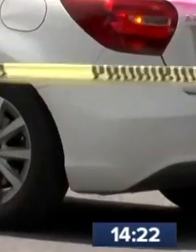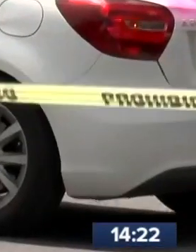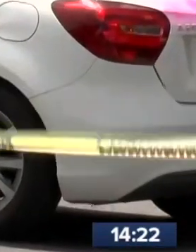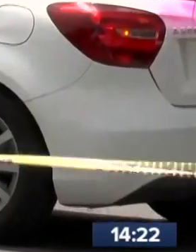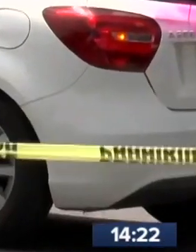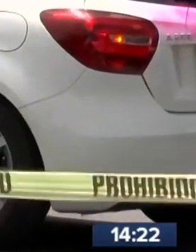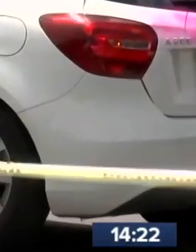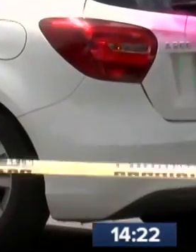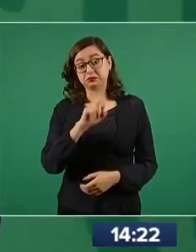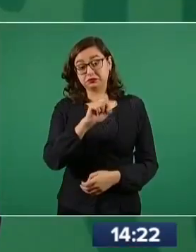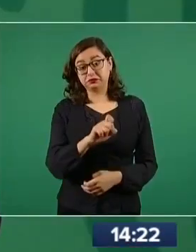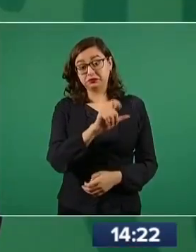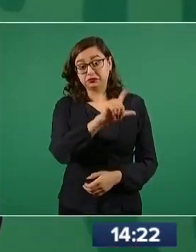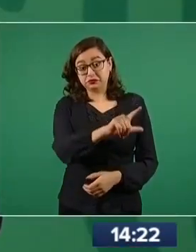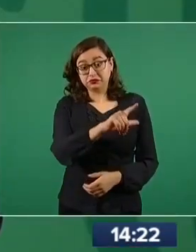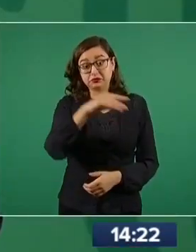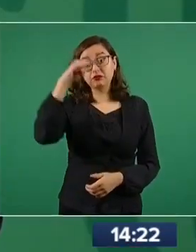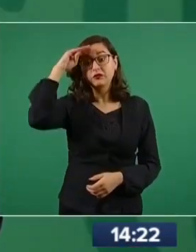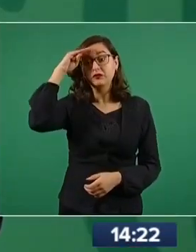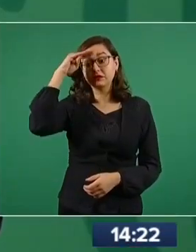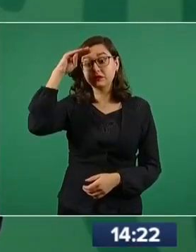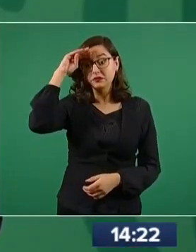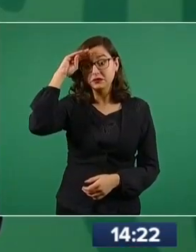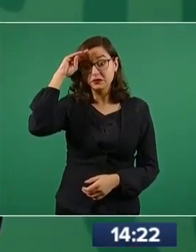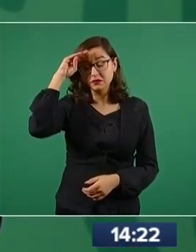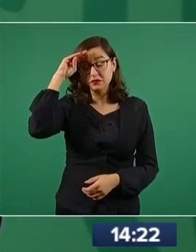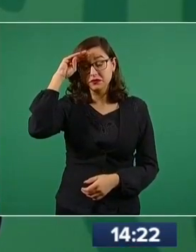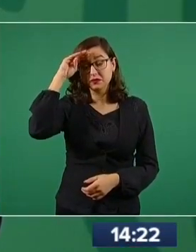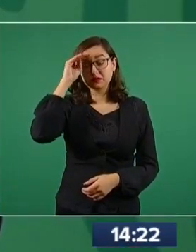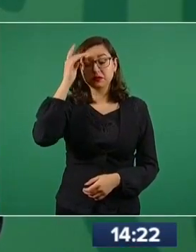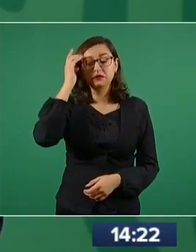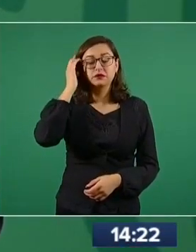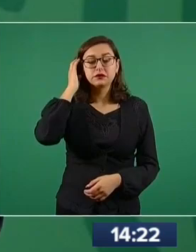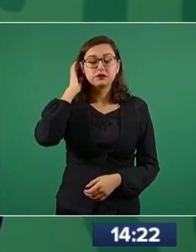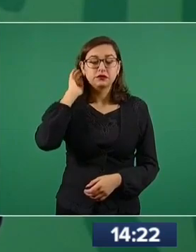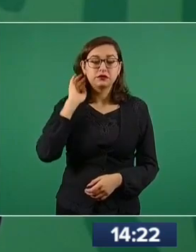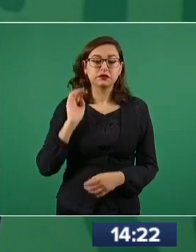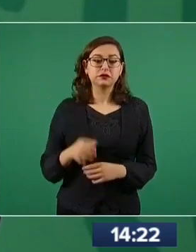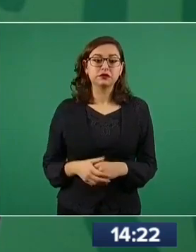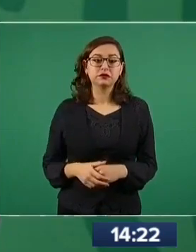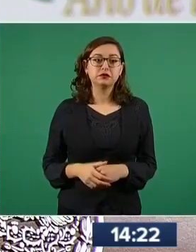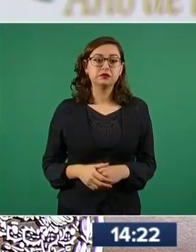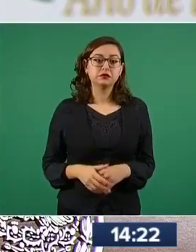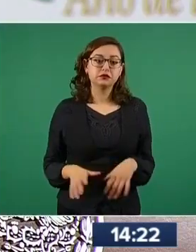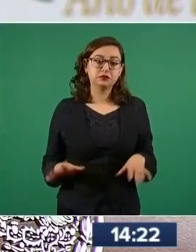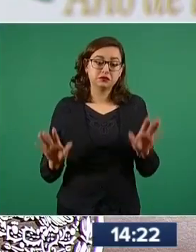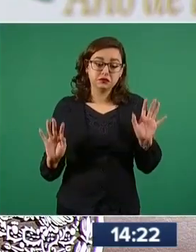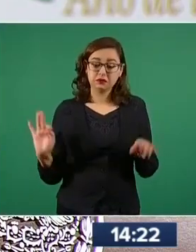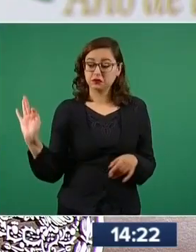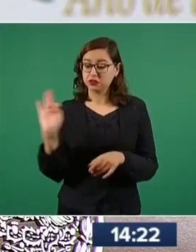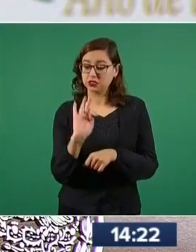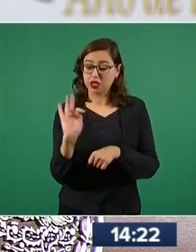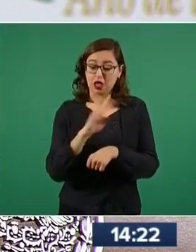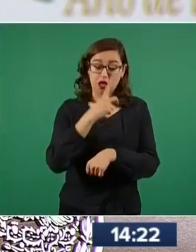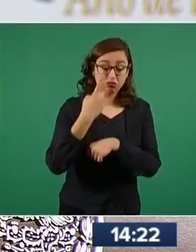La CNDH consideró apremiante revisar y construir políticas públicas más eficaces para prevenir estas agresiones. Gracias.